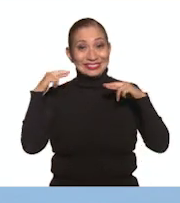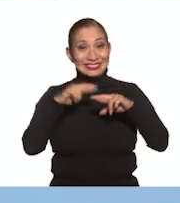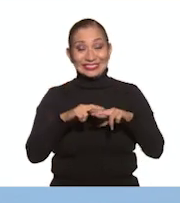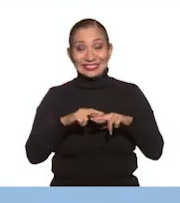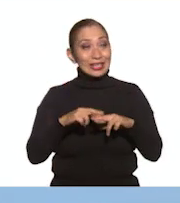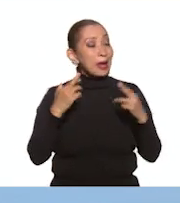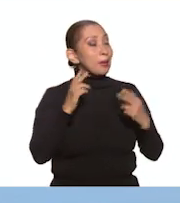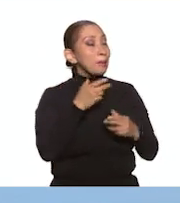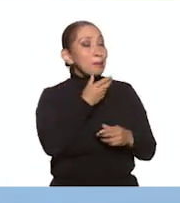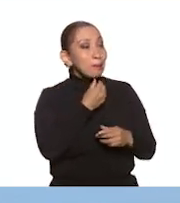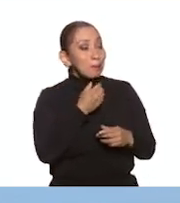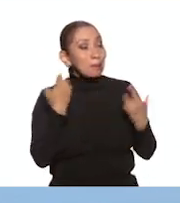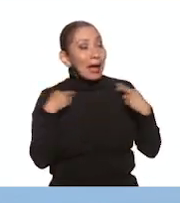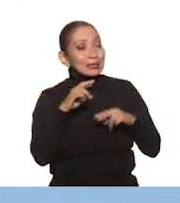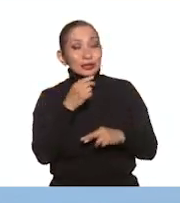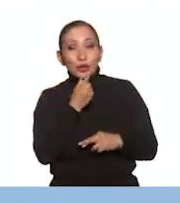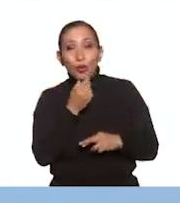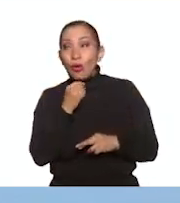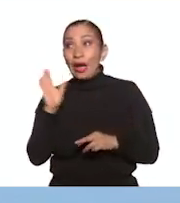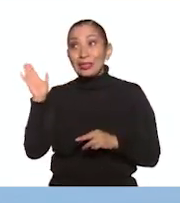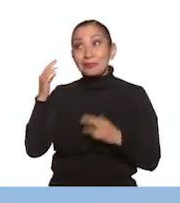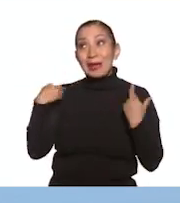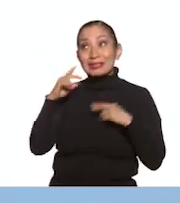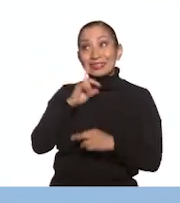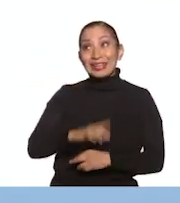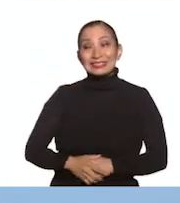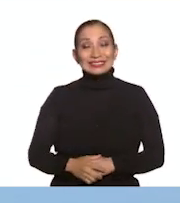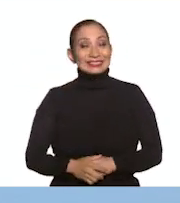¡Bye, Raulito! ¡Adiós, Malú! ¡Adiós!